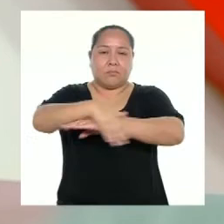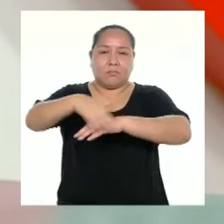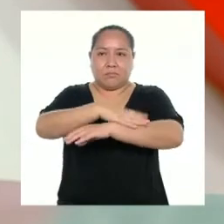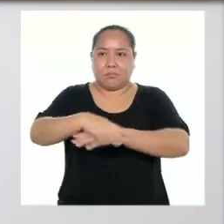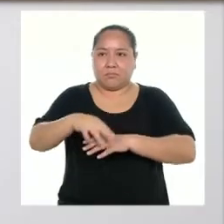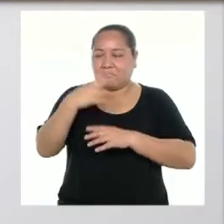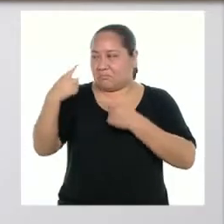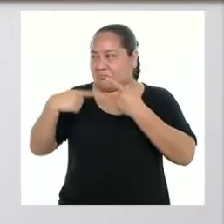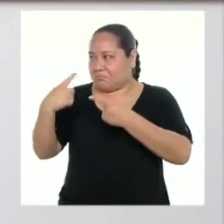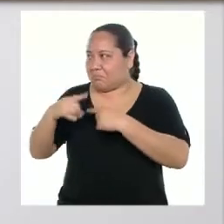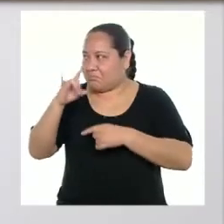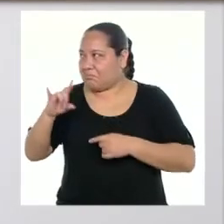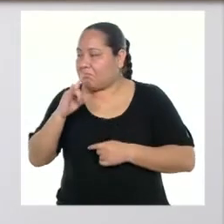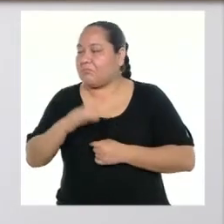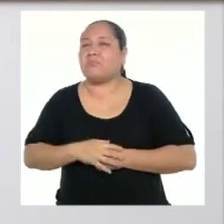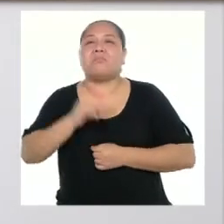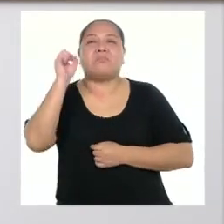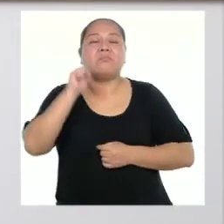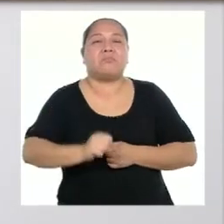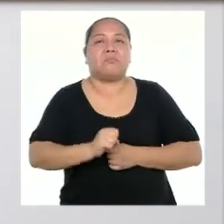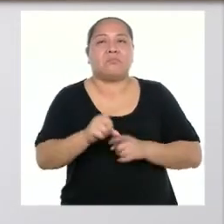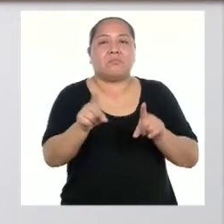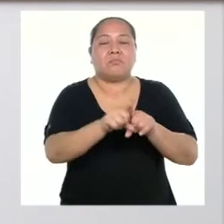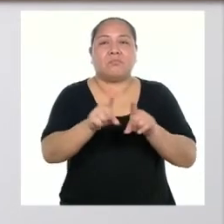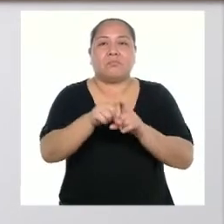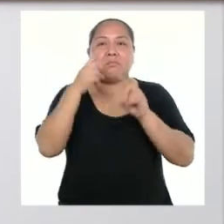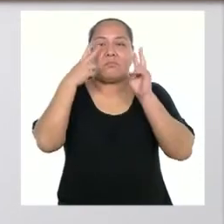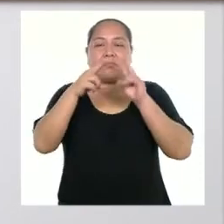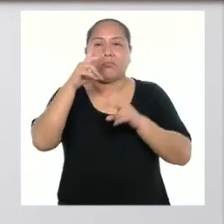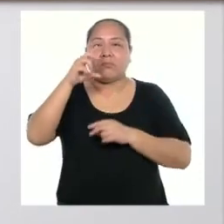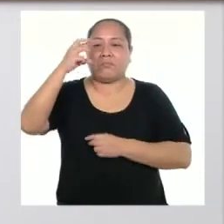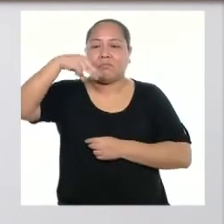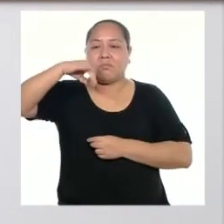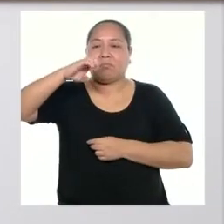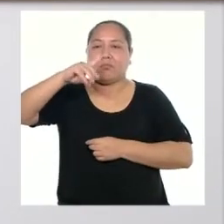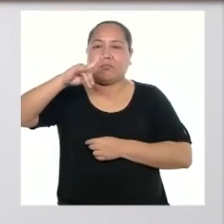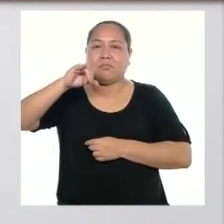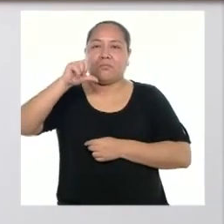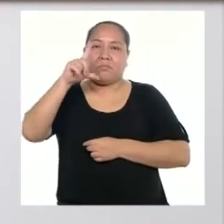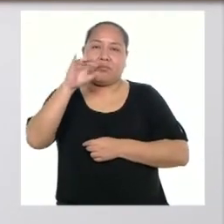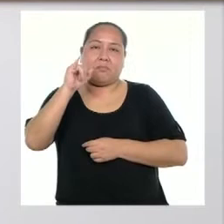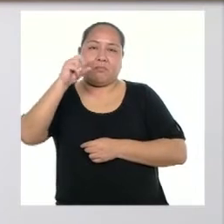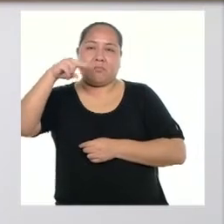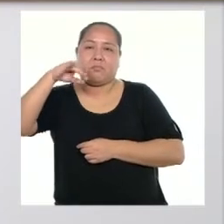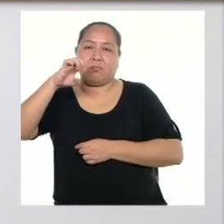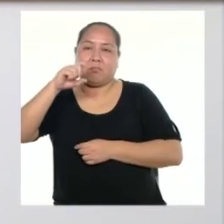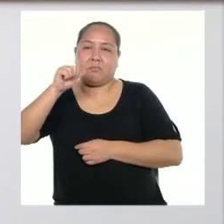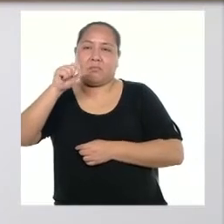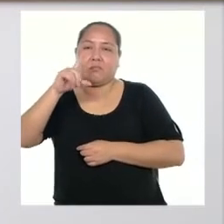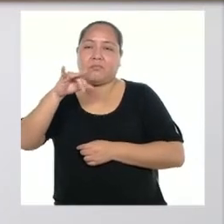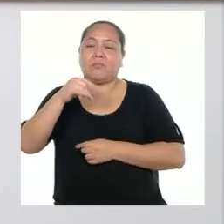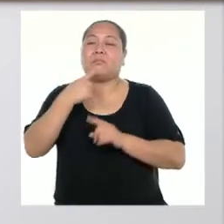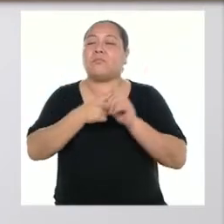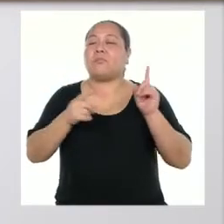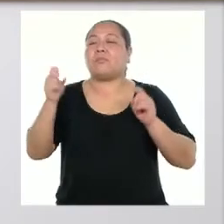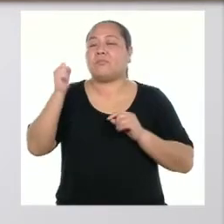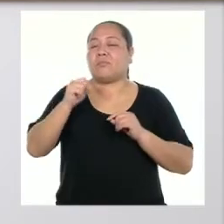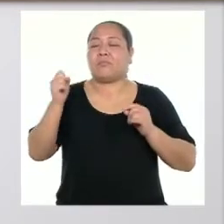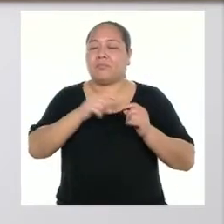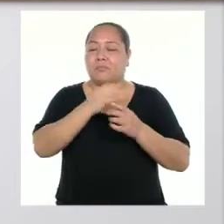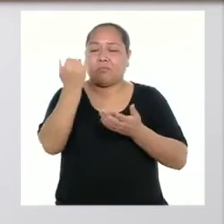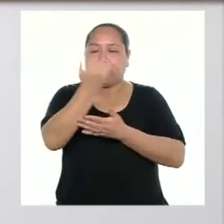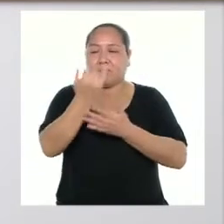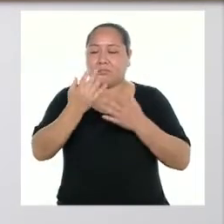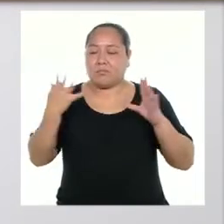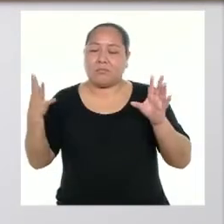convencional. Correcto, también hemos visto medidas lineales. Sin embargo, la escala gráfica unida a